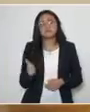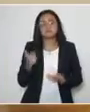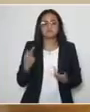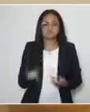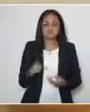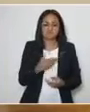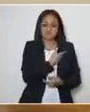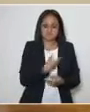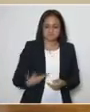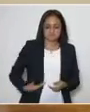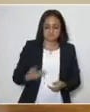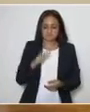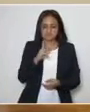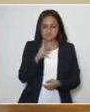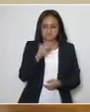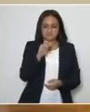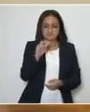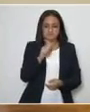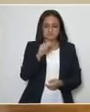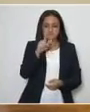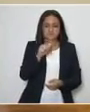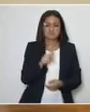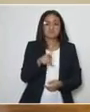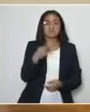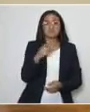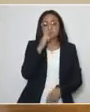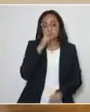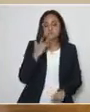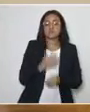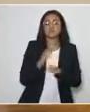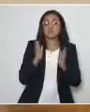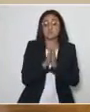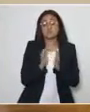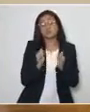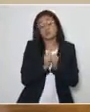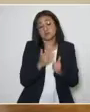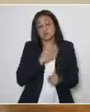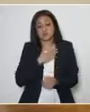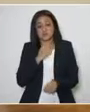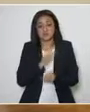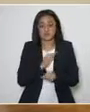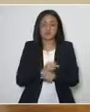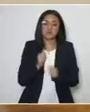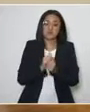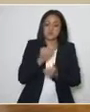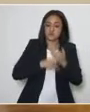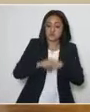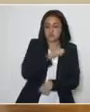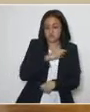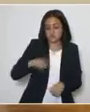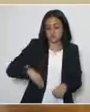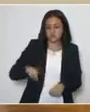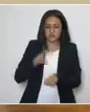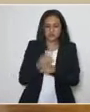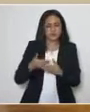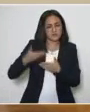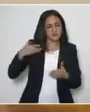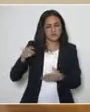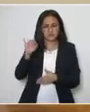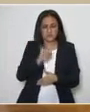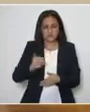El presidente de Piazla estuvo acá conmigo, junto con todo su ayuntamiento, el día